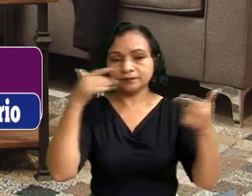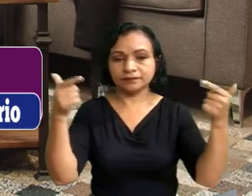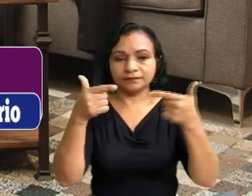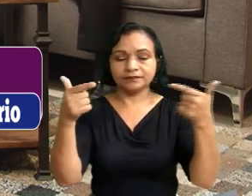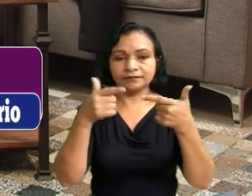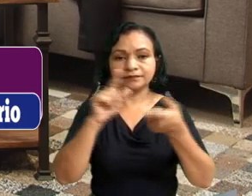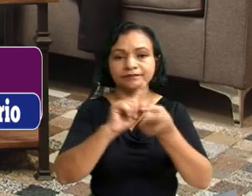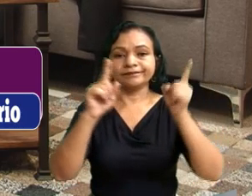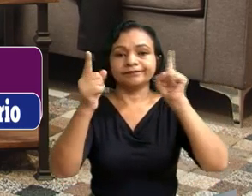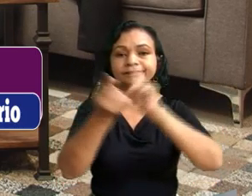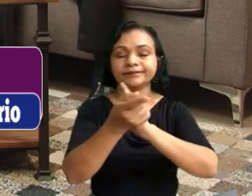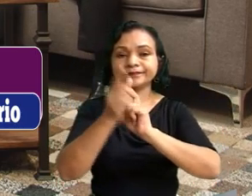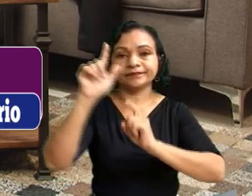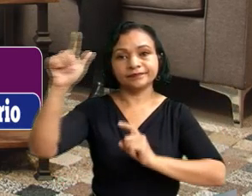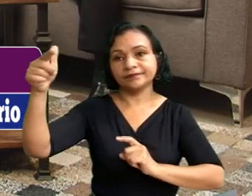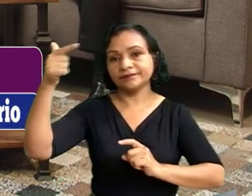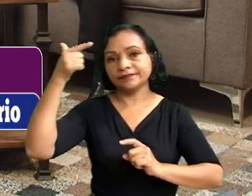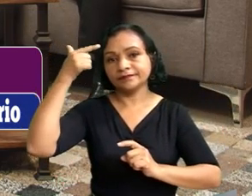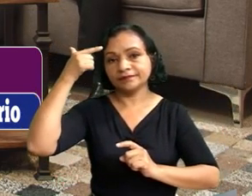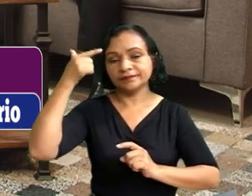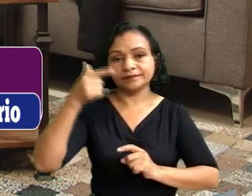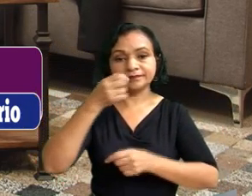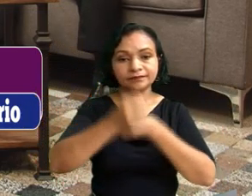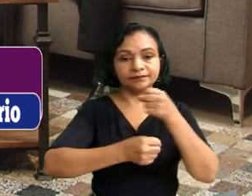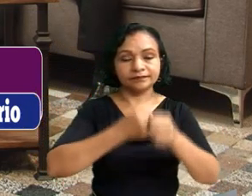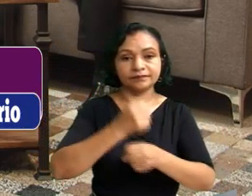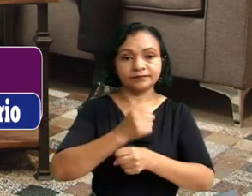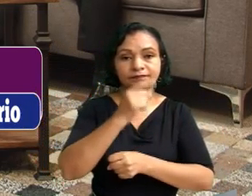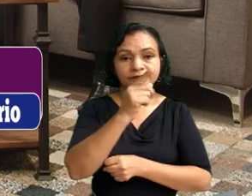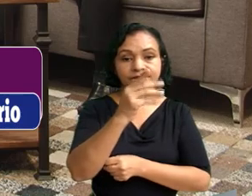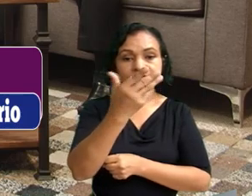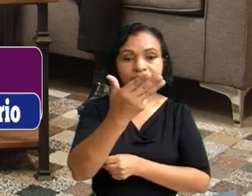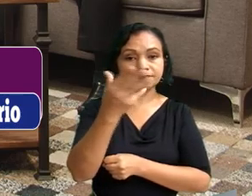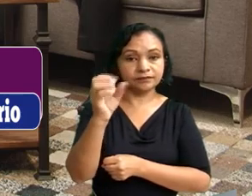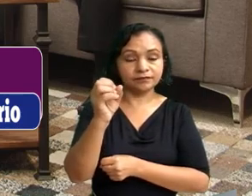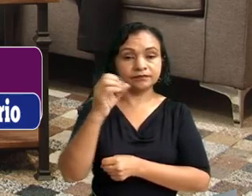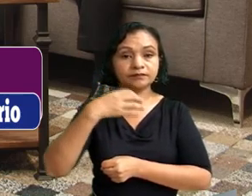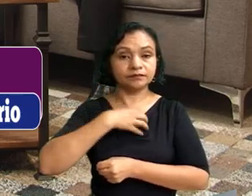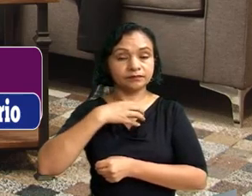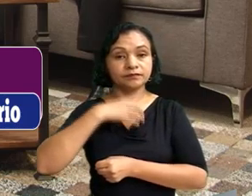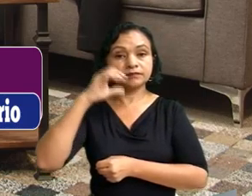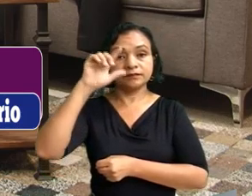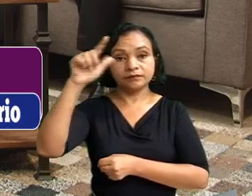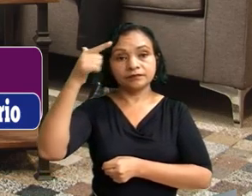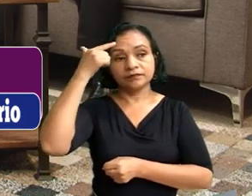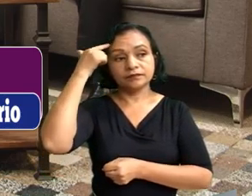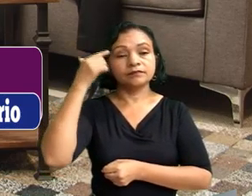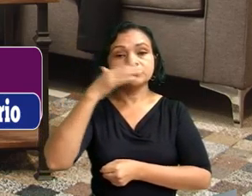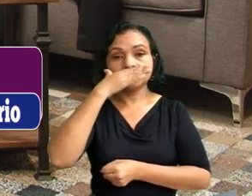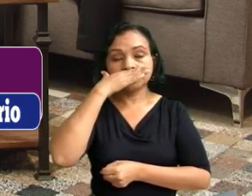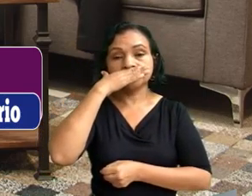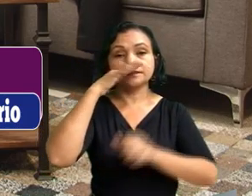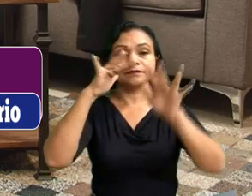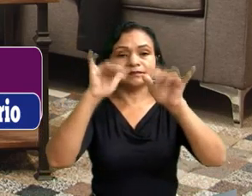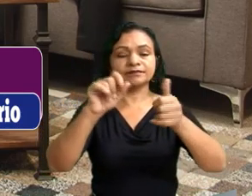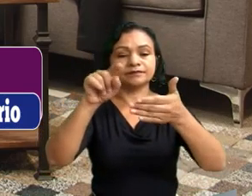las armas para embarazos y fue a partir del 90 con el gobierno sandinista que se cambió por lo